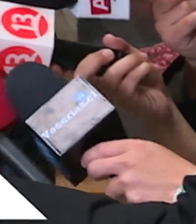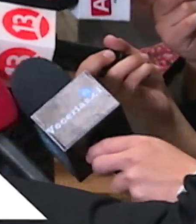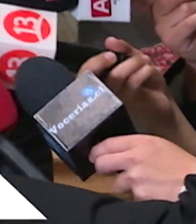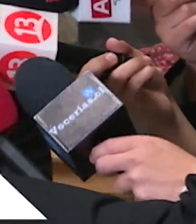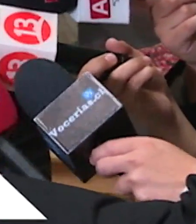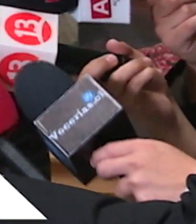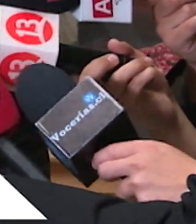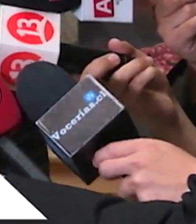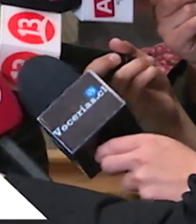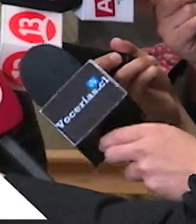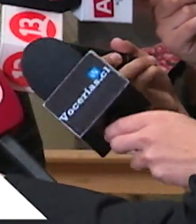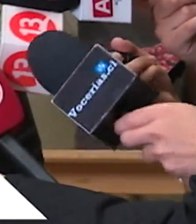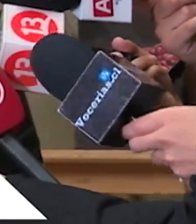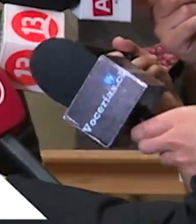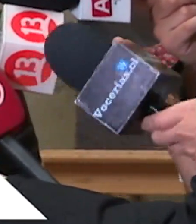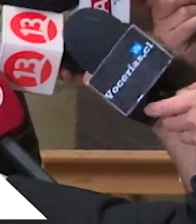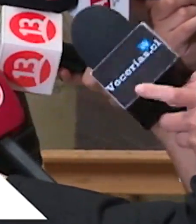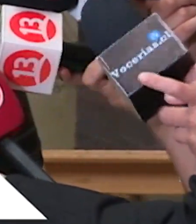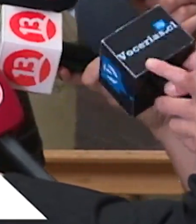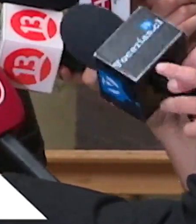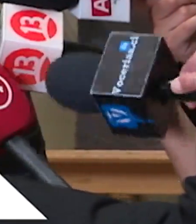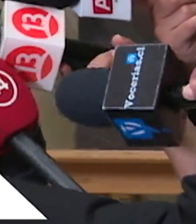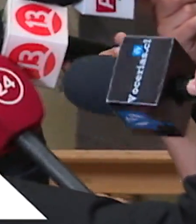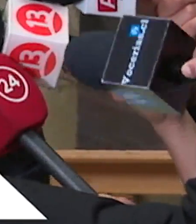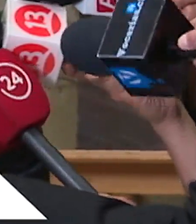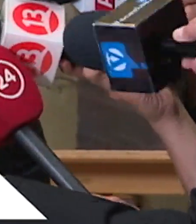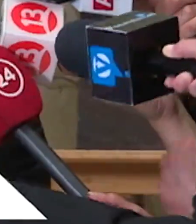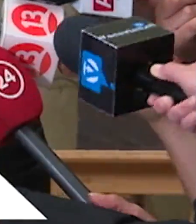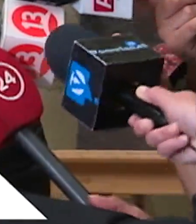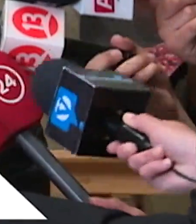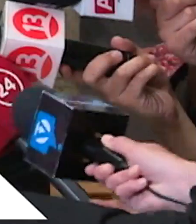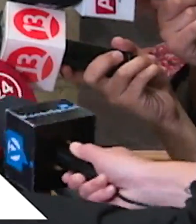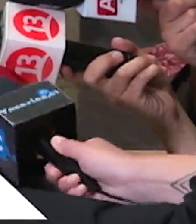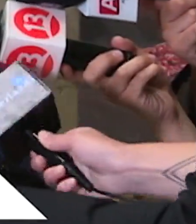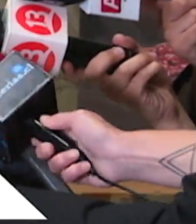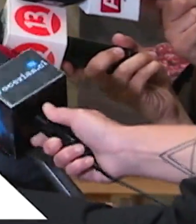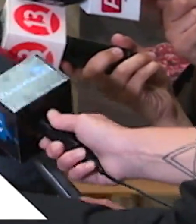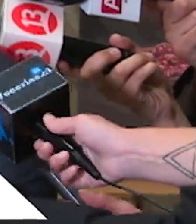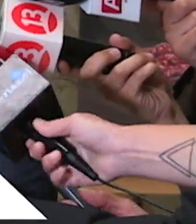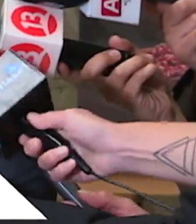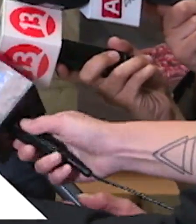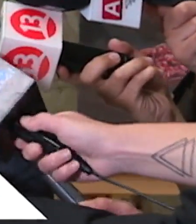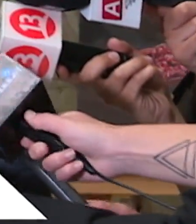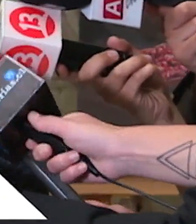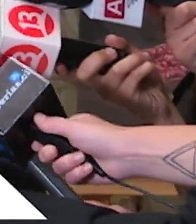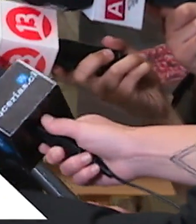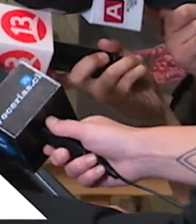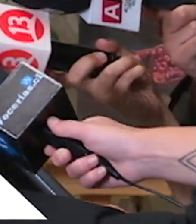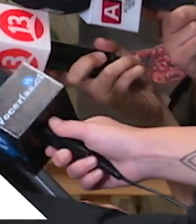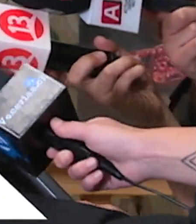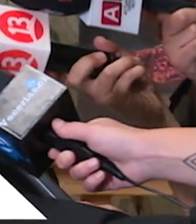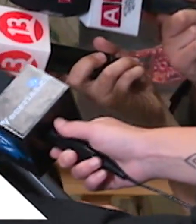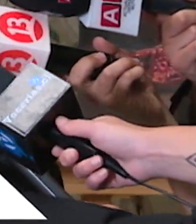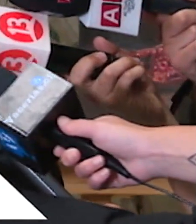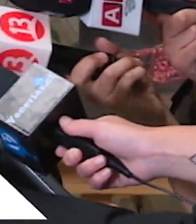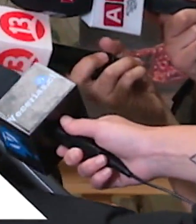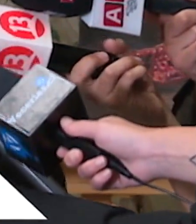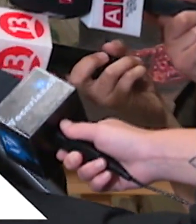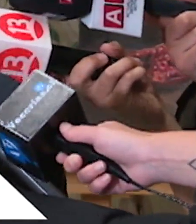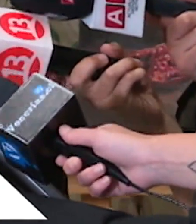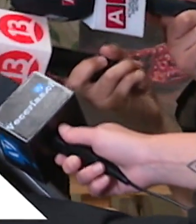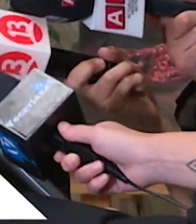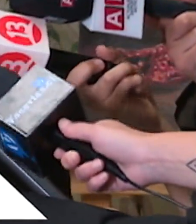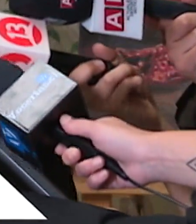respaldando el esfuerzo de diálogo de reencuentro de verdad que ha liderado el obispo Vargas con